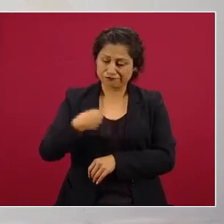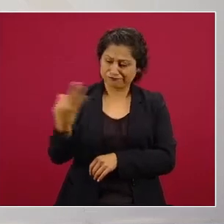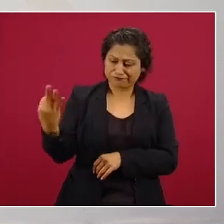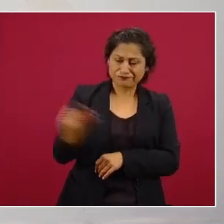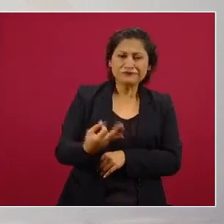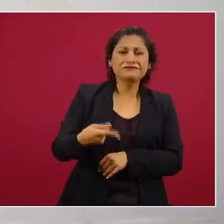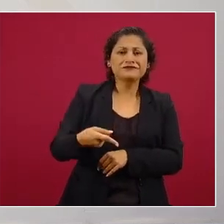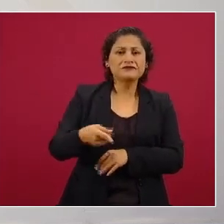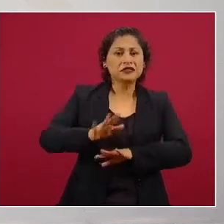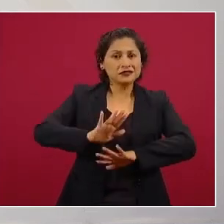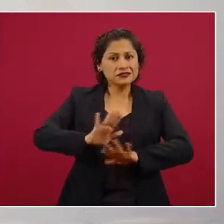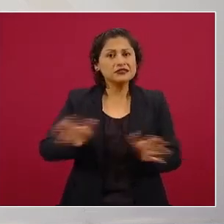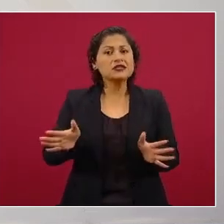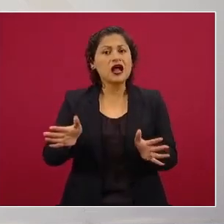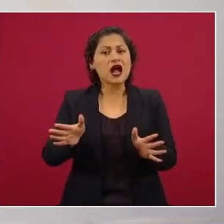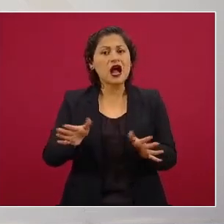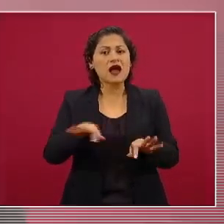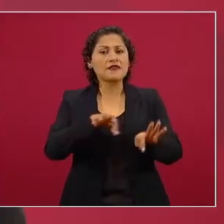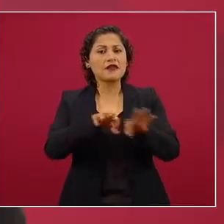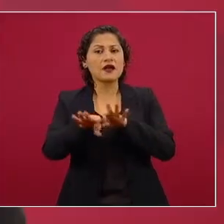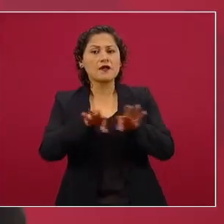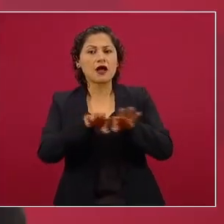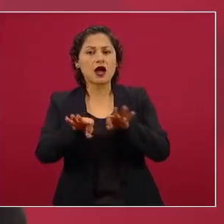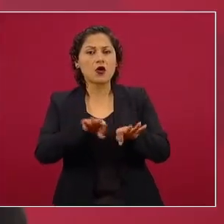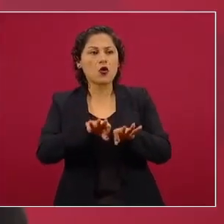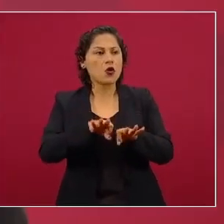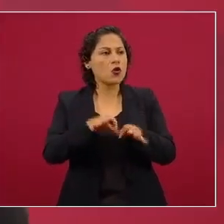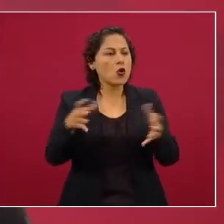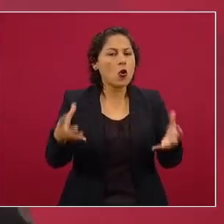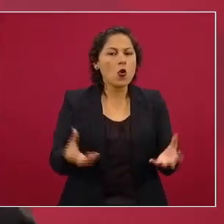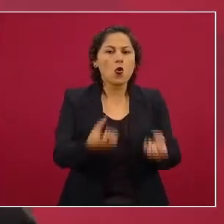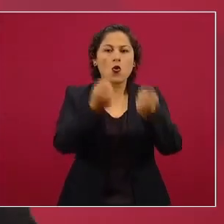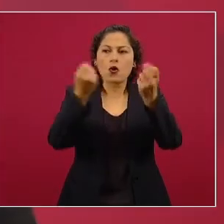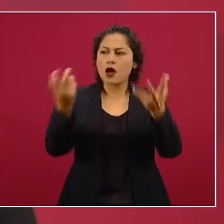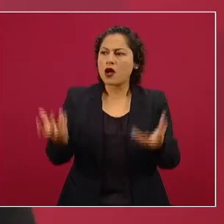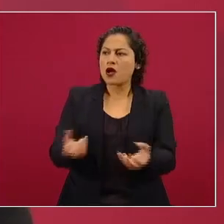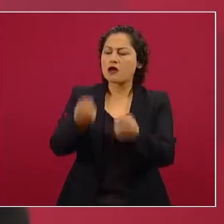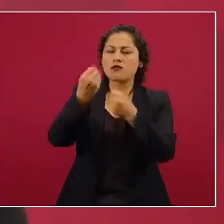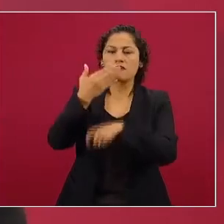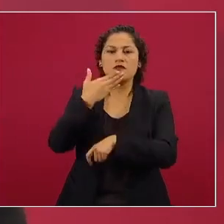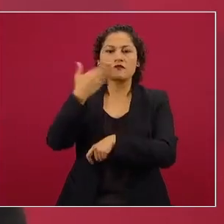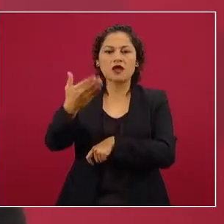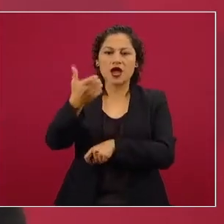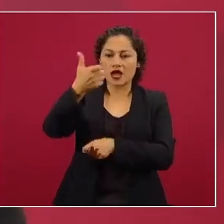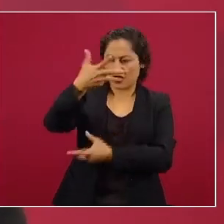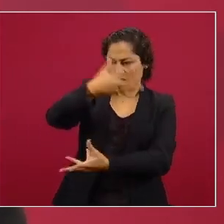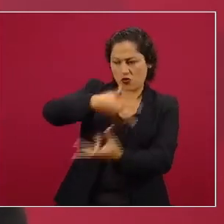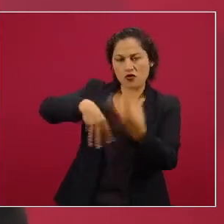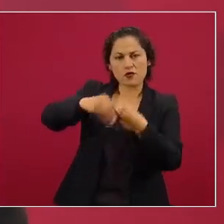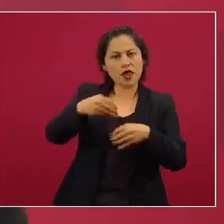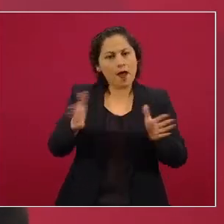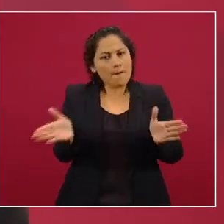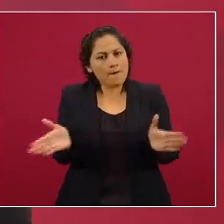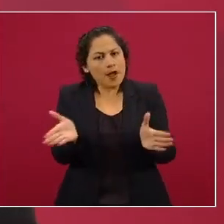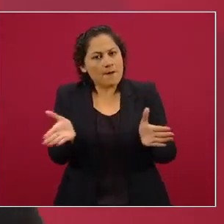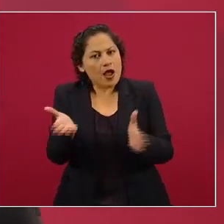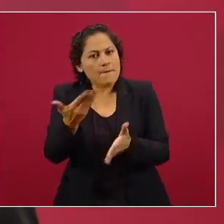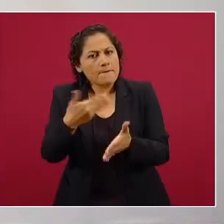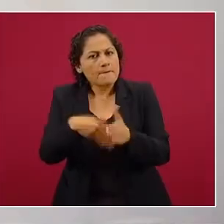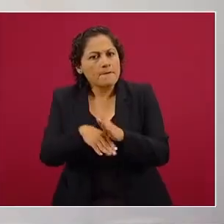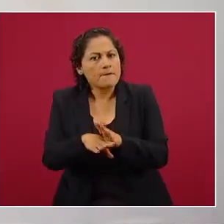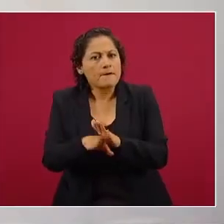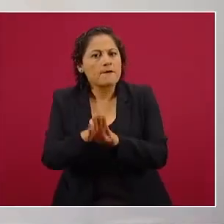Estamos recuperando los empleos, se está reactivando la economía, porque